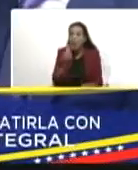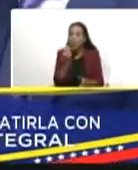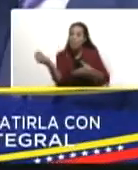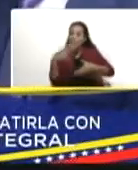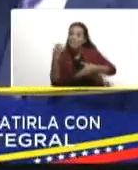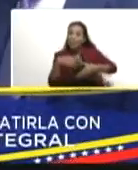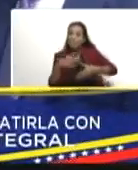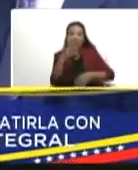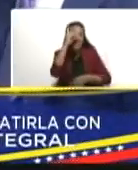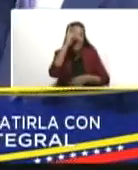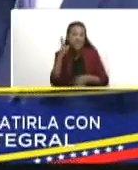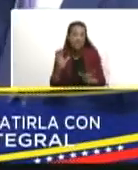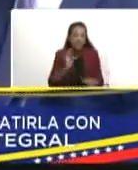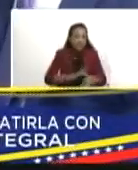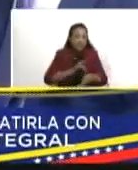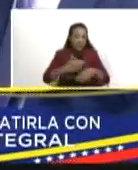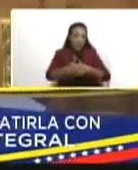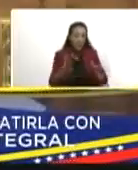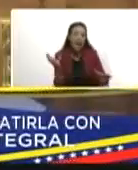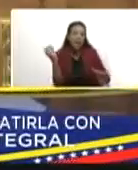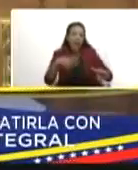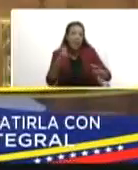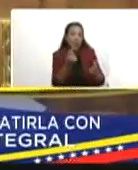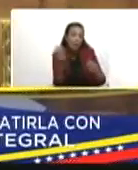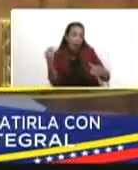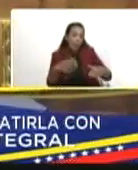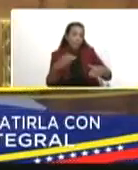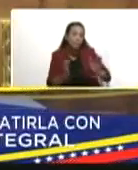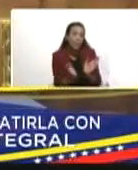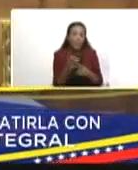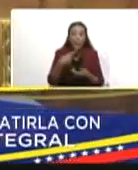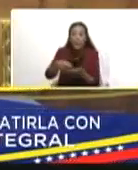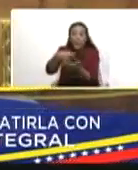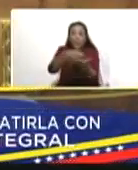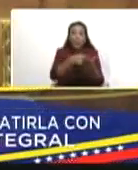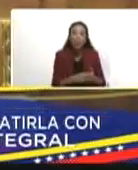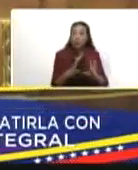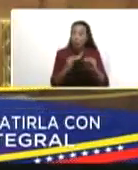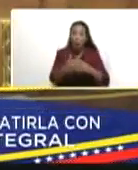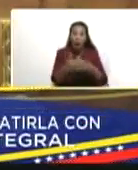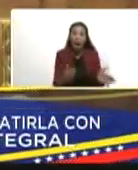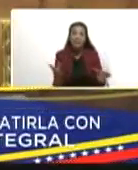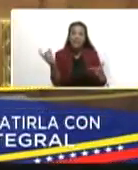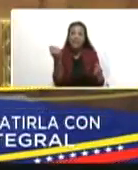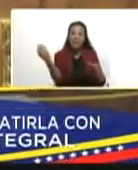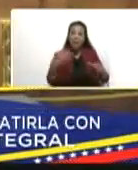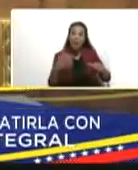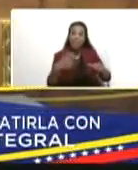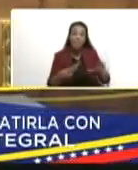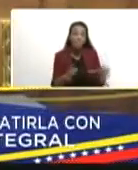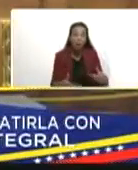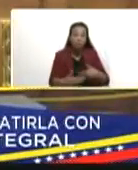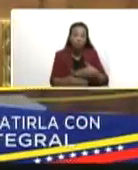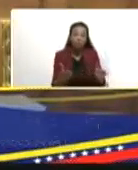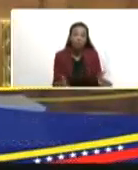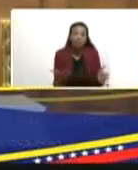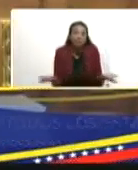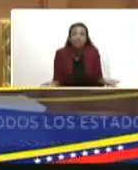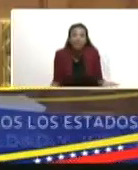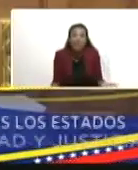nacional Sagrada caja porque toda esa caja de ingreso